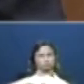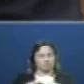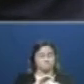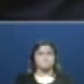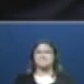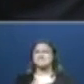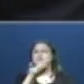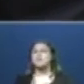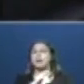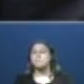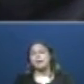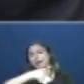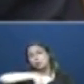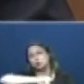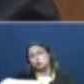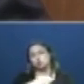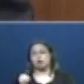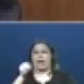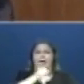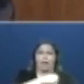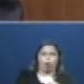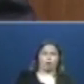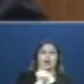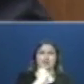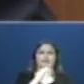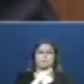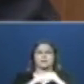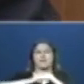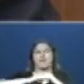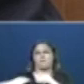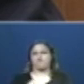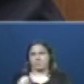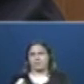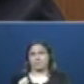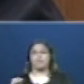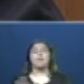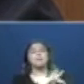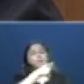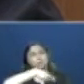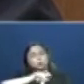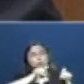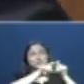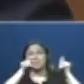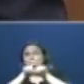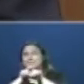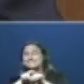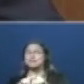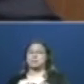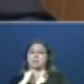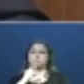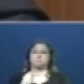importante para el ahorro y la eficiencia energéticas y apoyar a las empresas de biocarburantes para